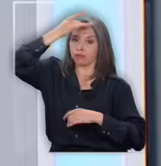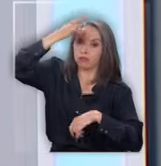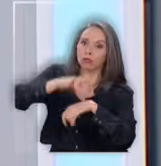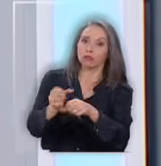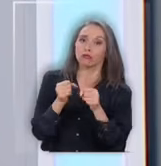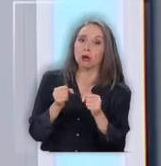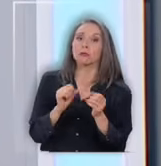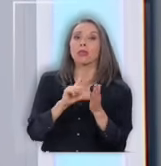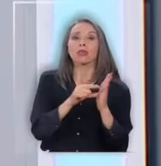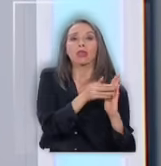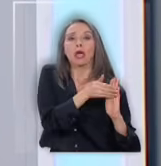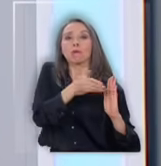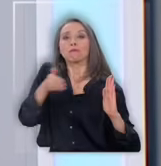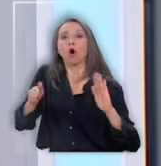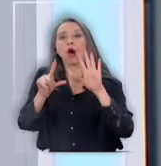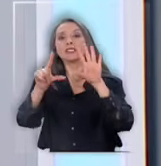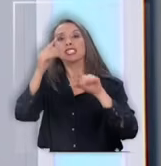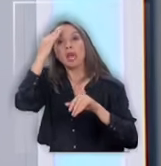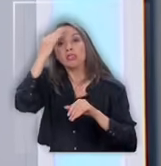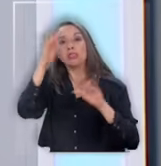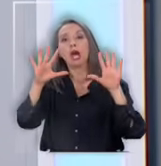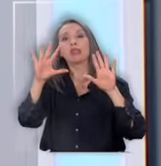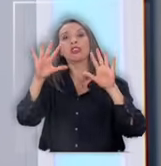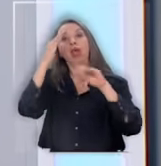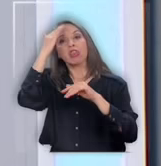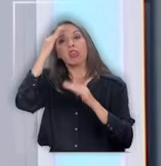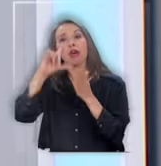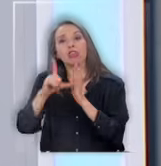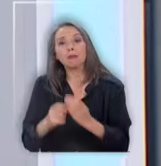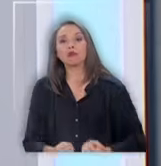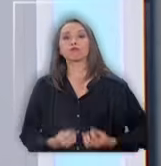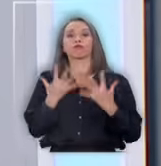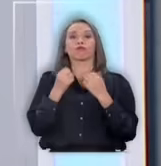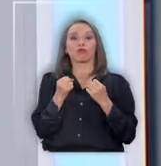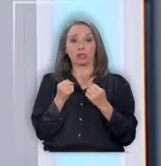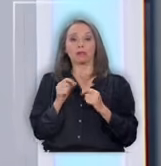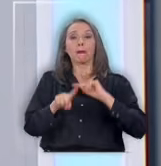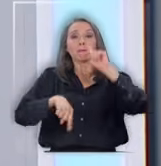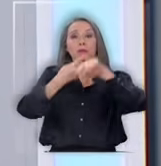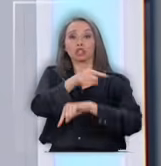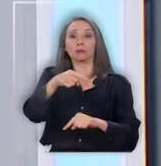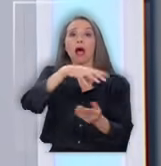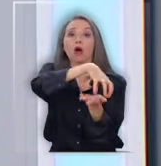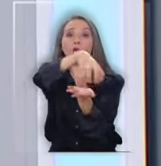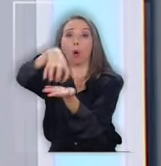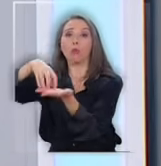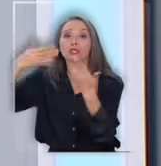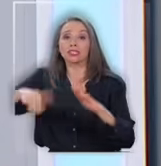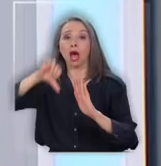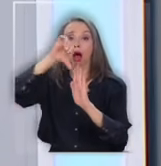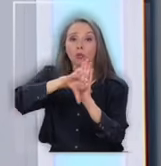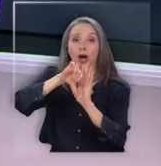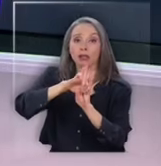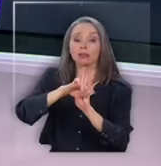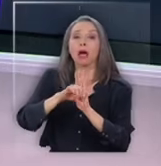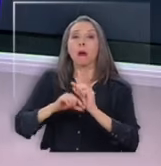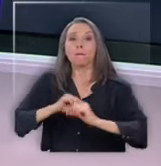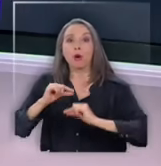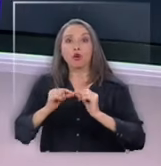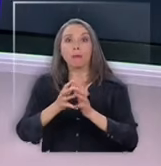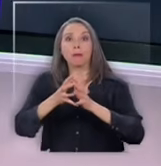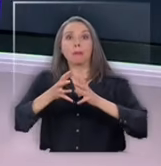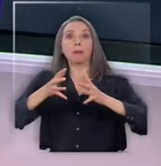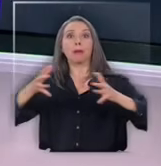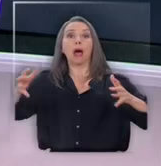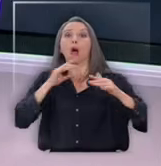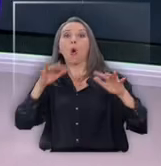después de que fue diagnosticado entonces en la próxima semana a pesar de que se hayan implementado las cuarentenas lo más probable es que vamos a evidenciar un aumento progresivo